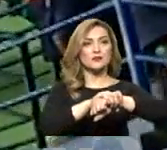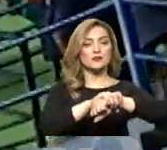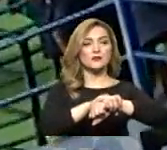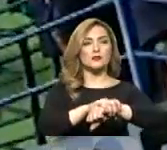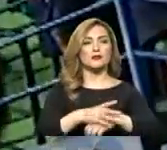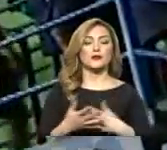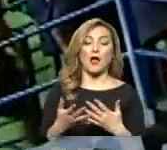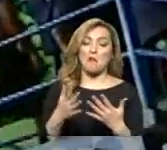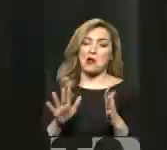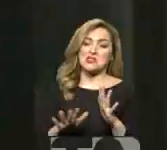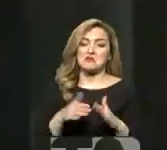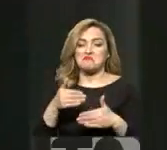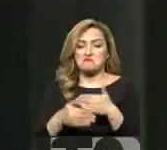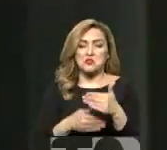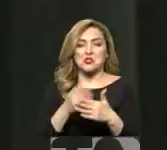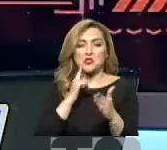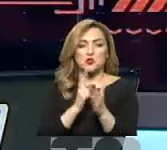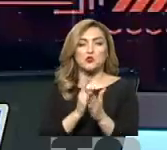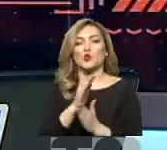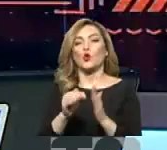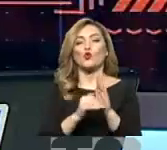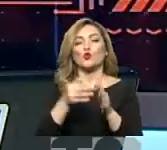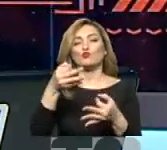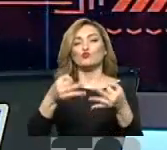salido victorioso.